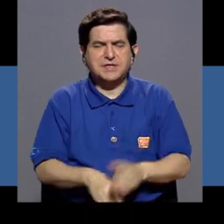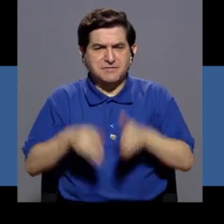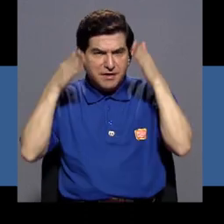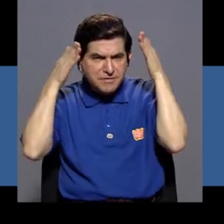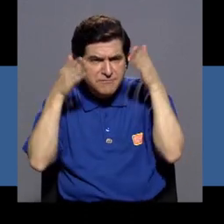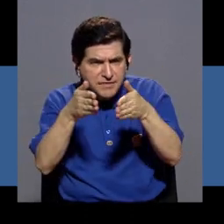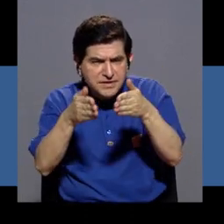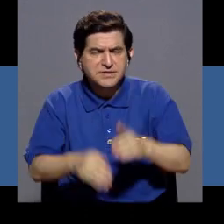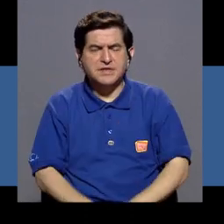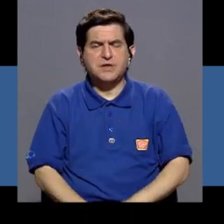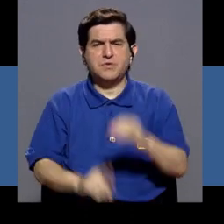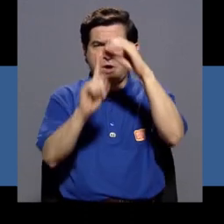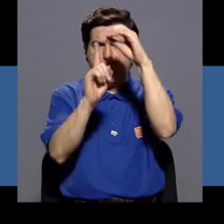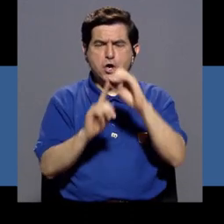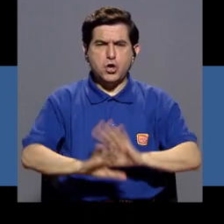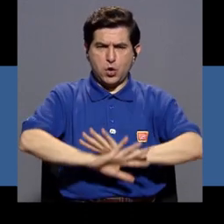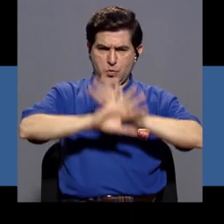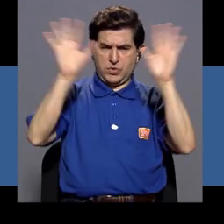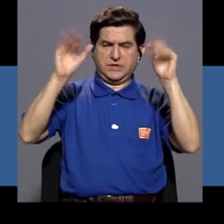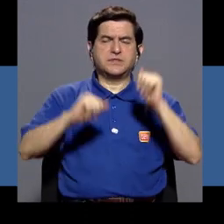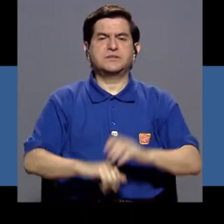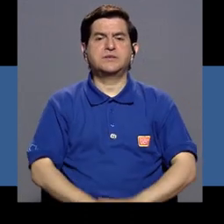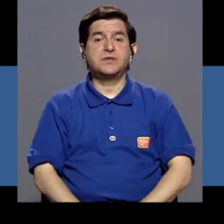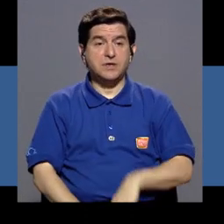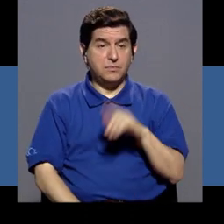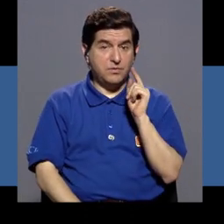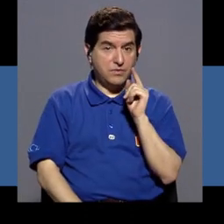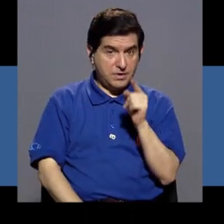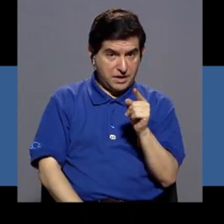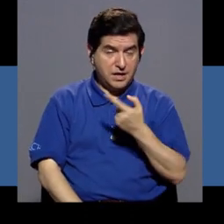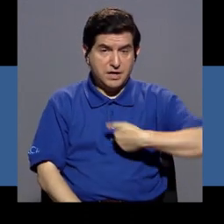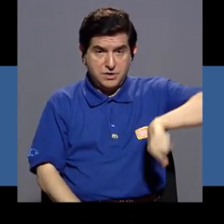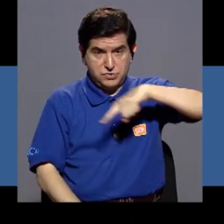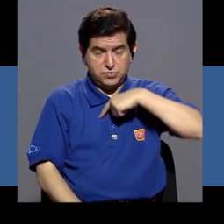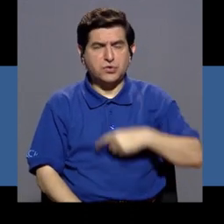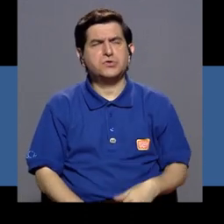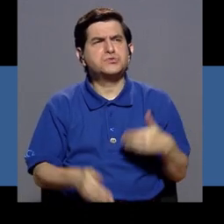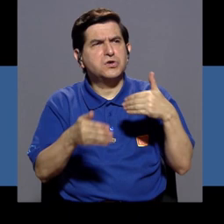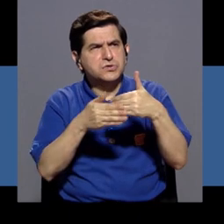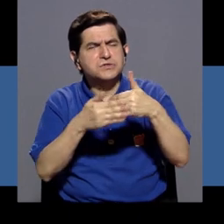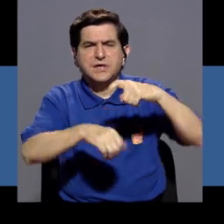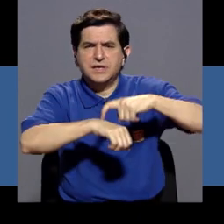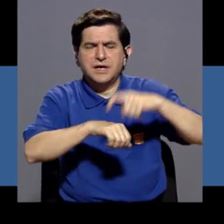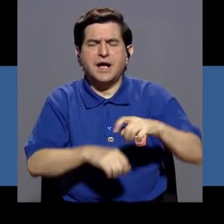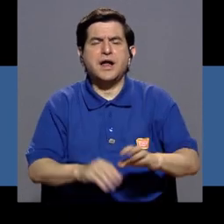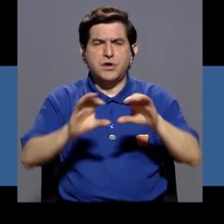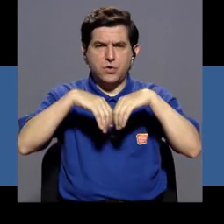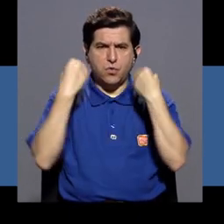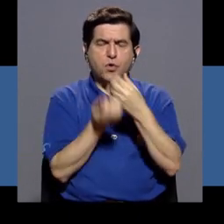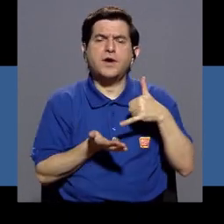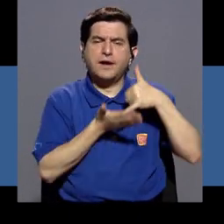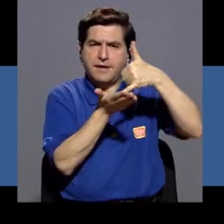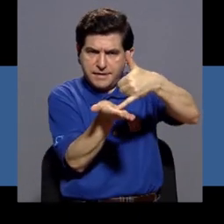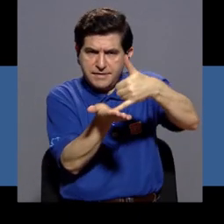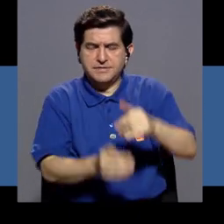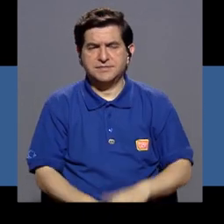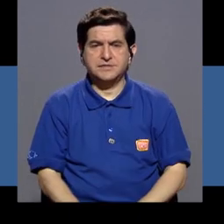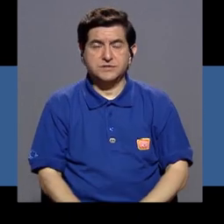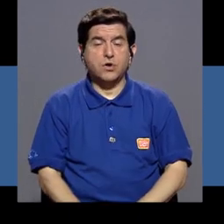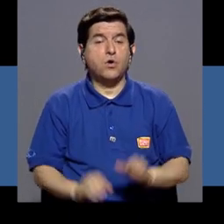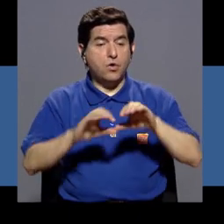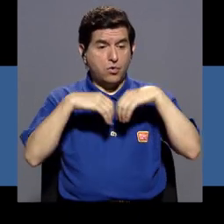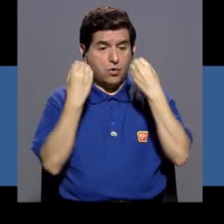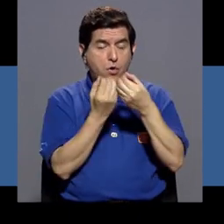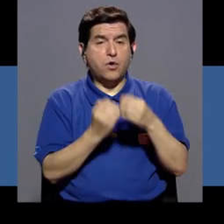visionaria, estar centrada y tener los objetivos claros. De hecho, eso fue, bueno, nosotros recientemente como organización nos premiaron